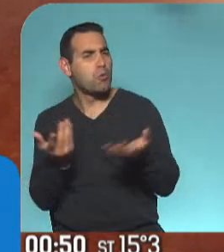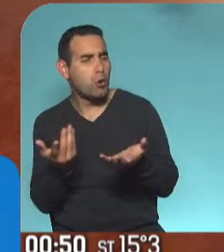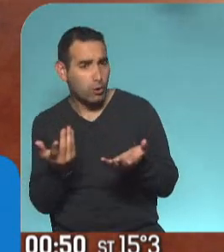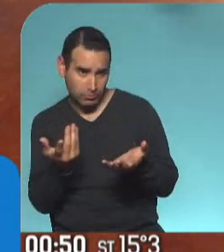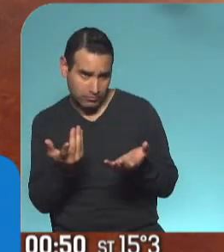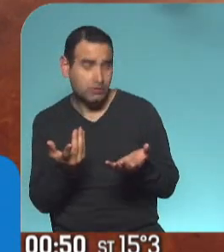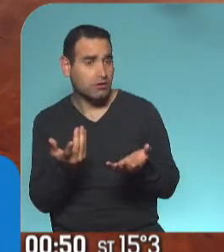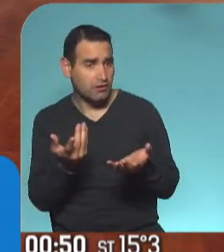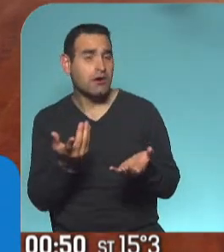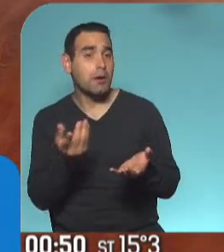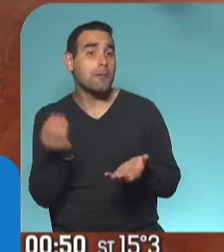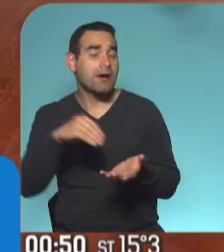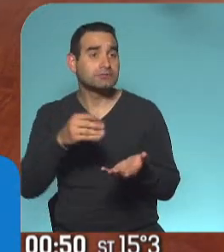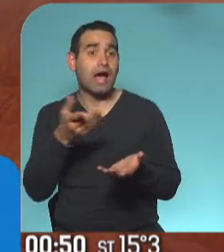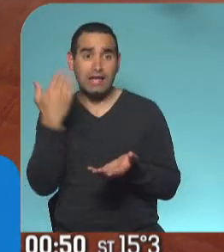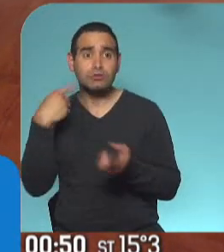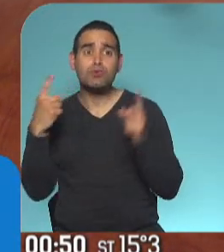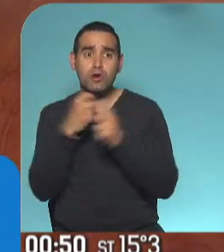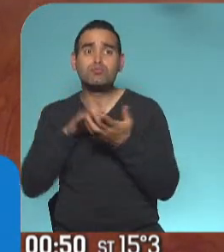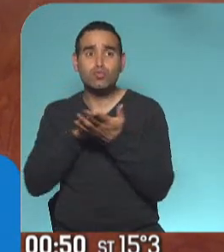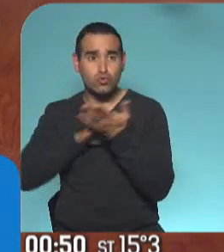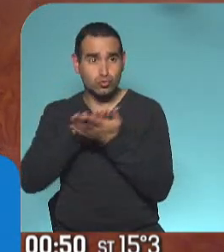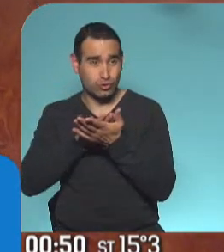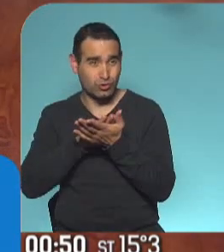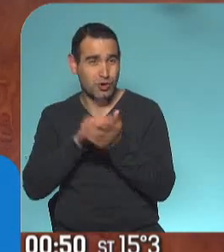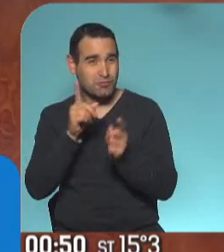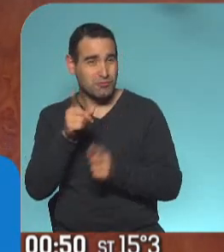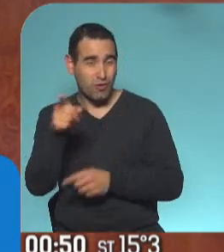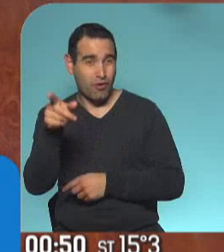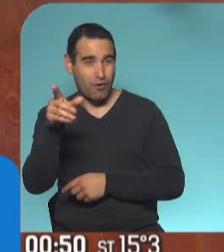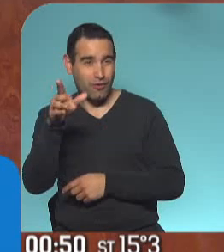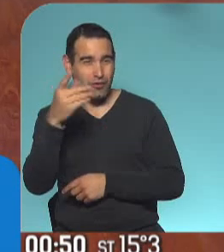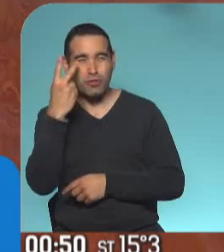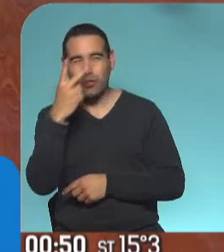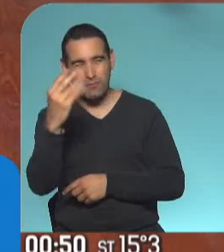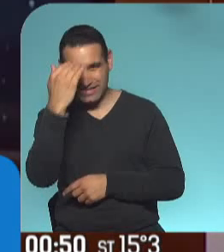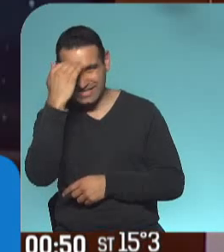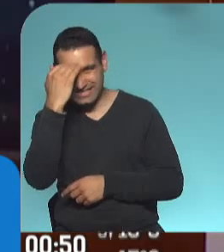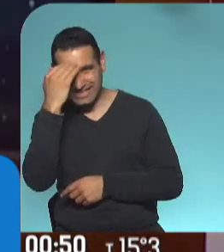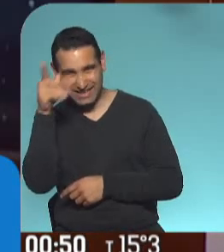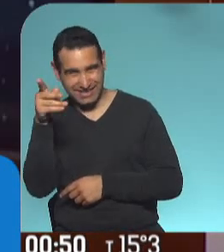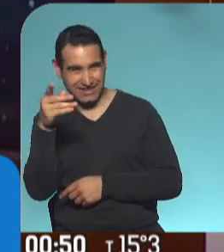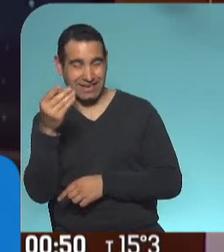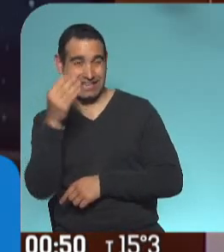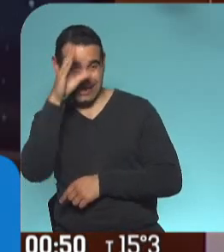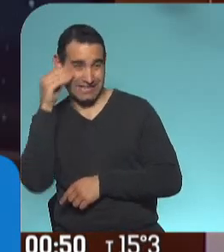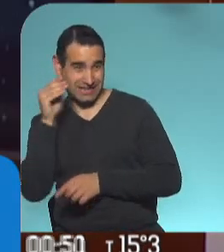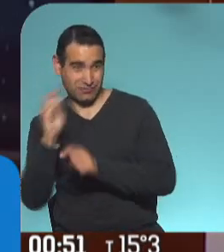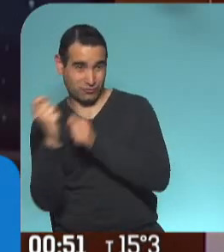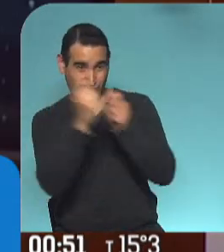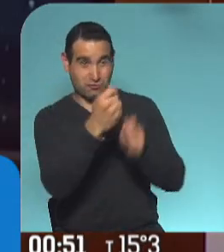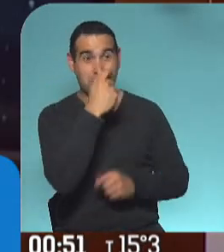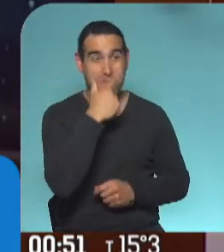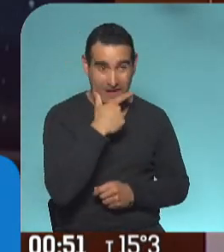una situación similar a la que cristina kirchner le dejó en el 2015 a macri y ahora macri le